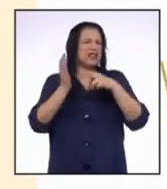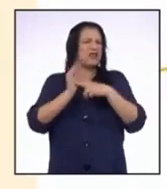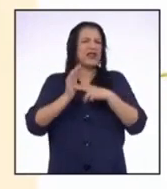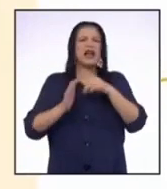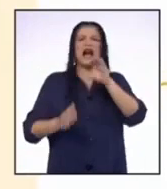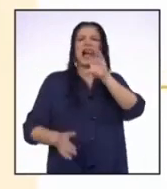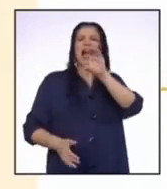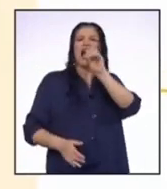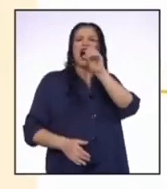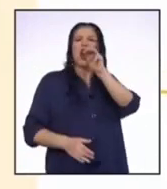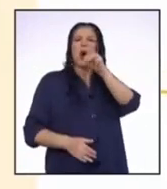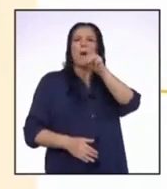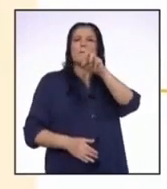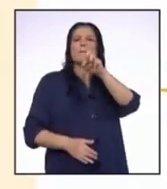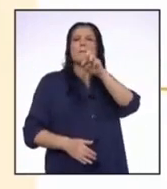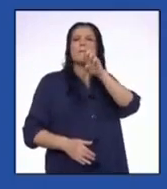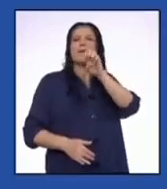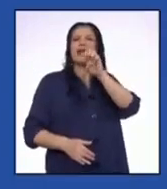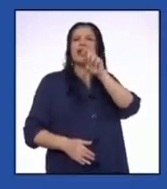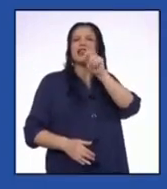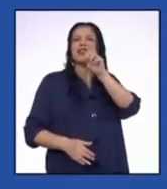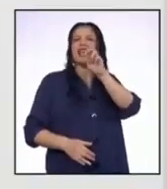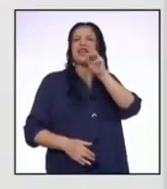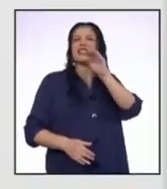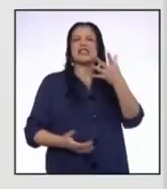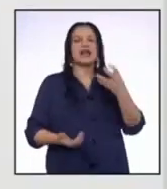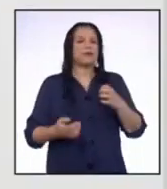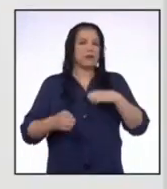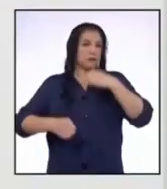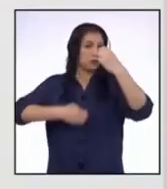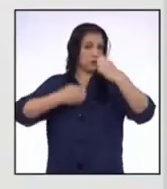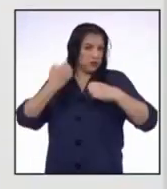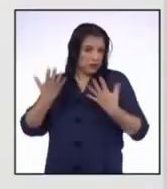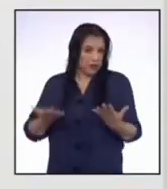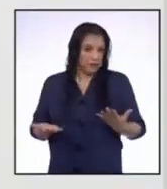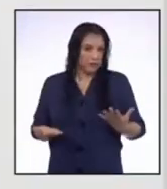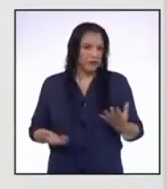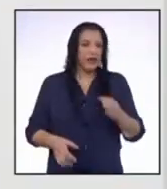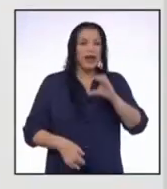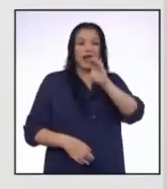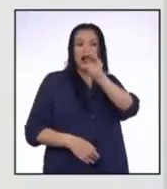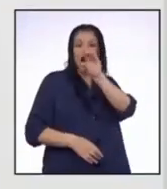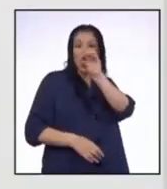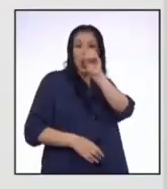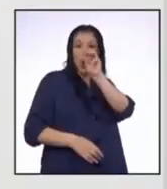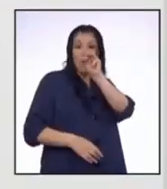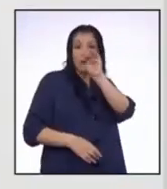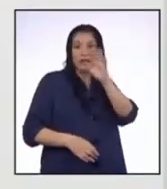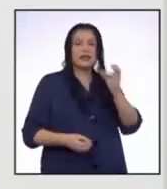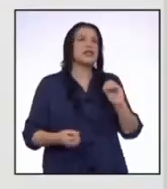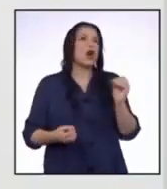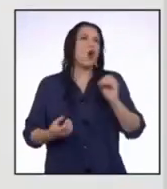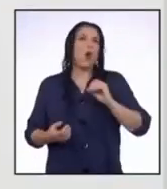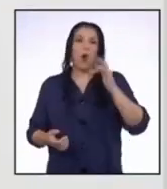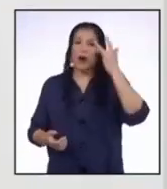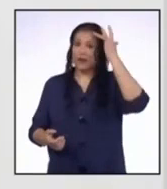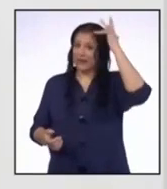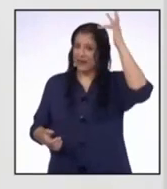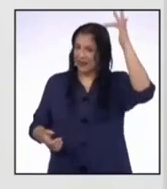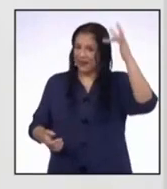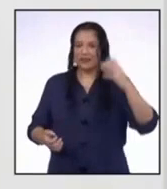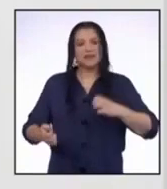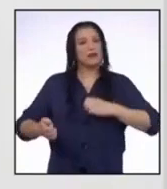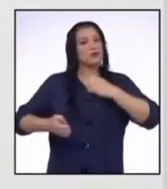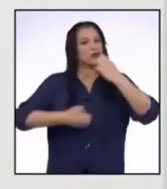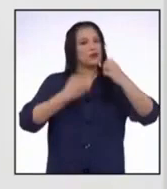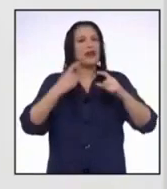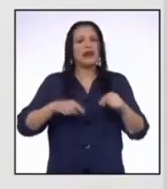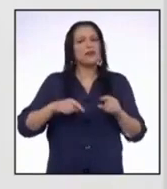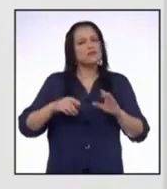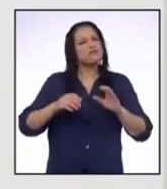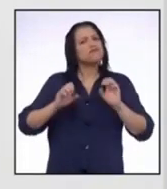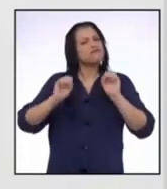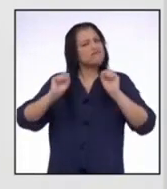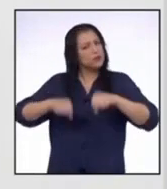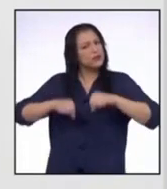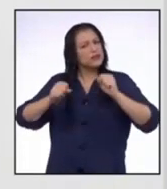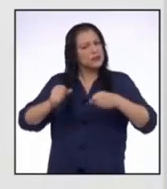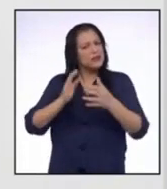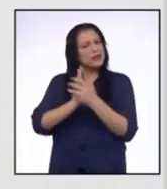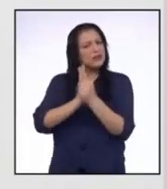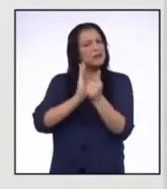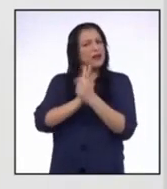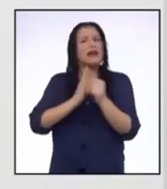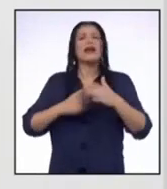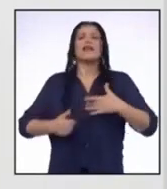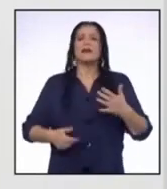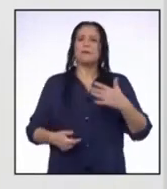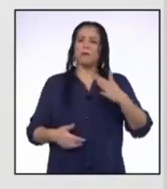emocional. Tienes mucha razón. La competencia o inteligencia emocional es la capacidad de